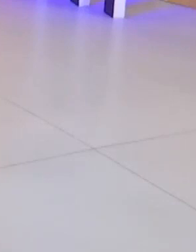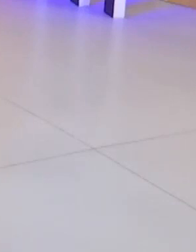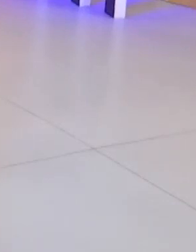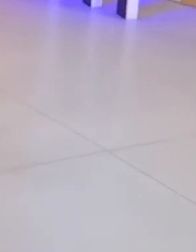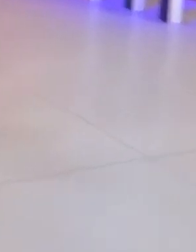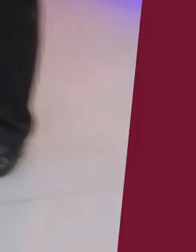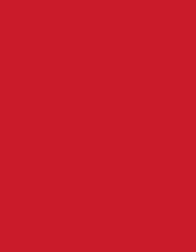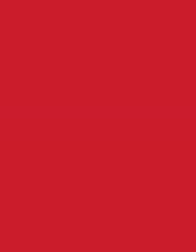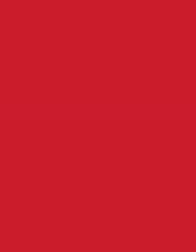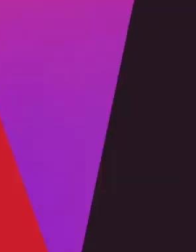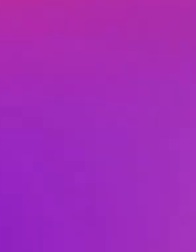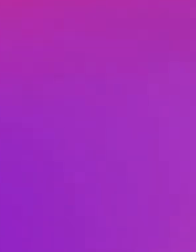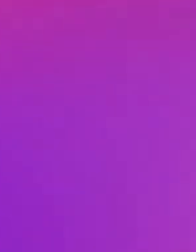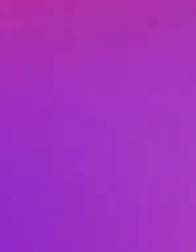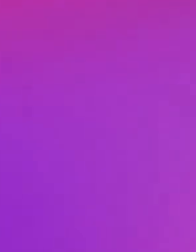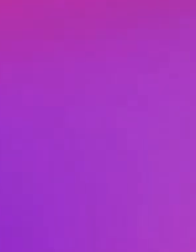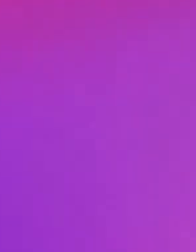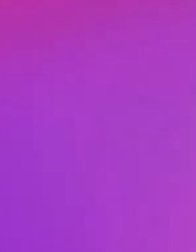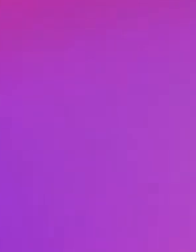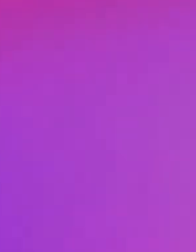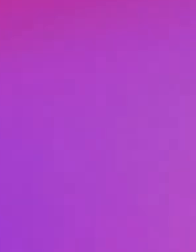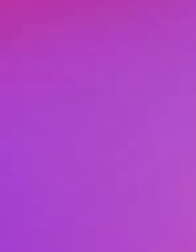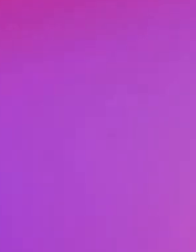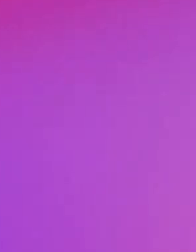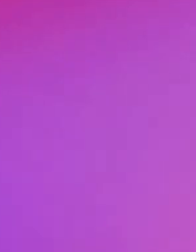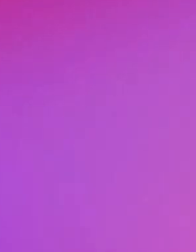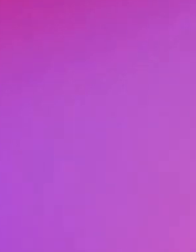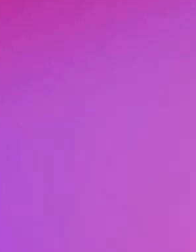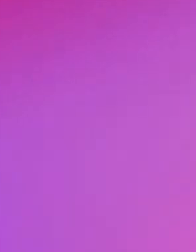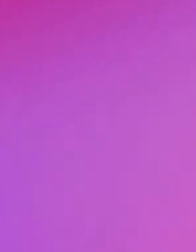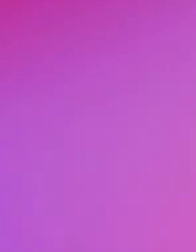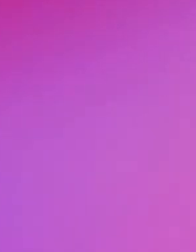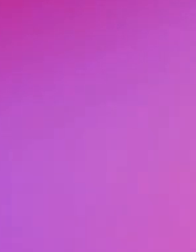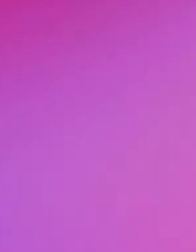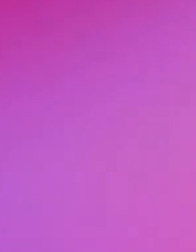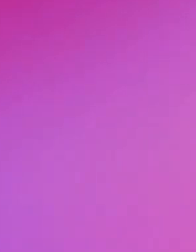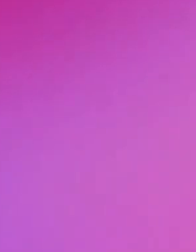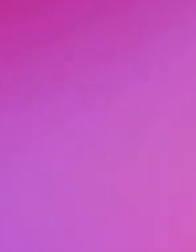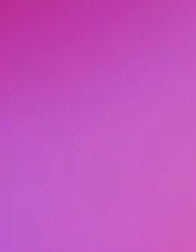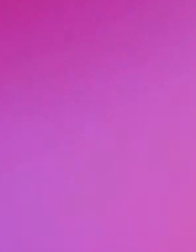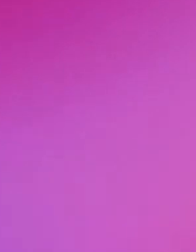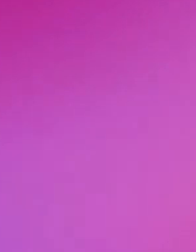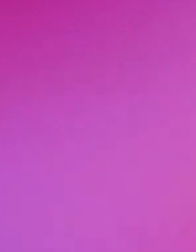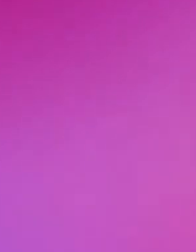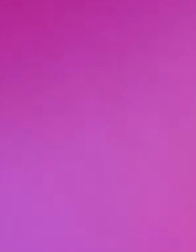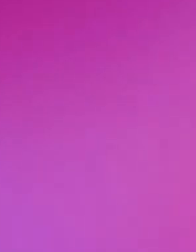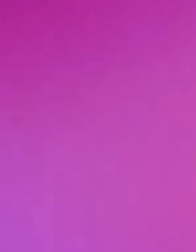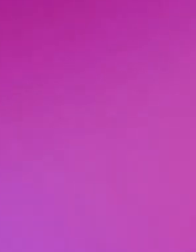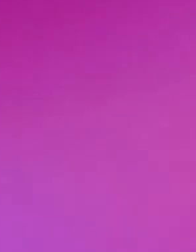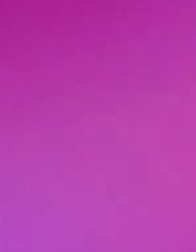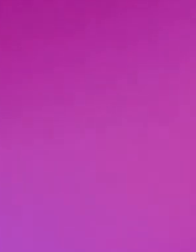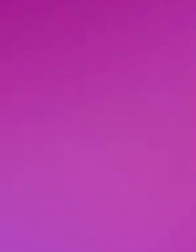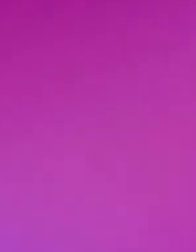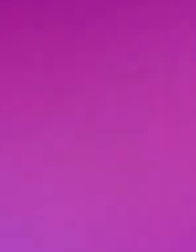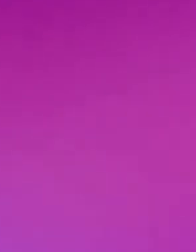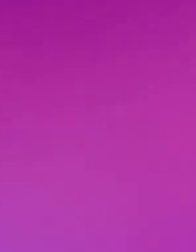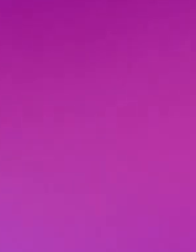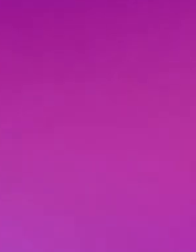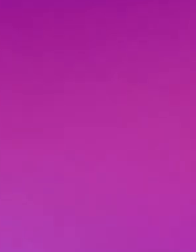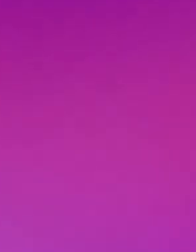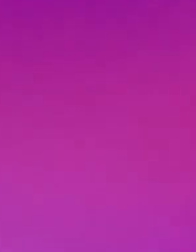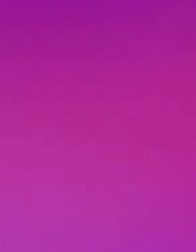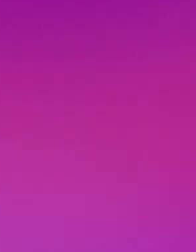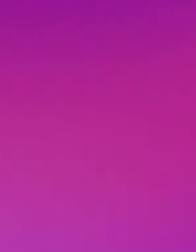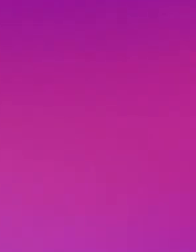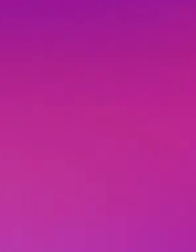influyente. Vamos a ver la vida. Si tienes dudas o necesitas ayuda, llama al Centro de Apoyo Pedagógico a Distancia. El número